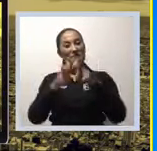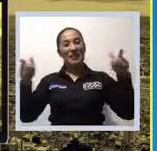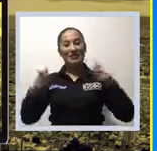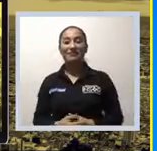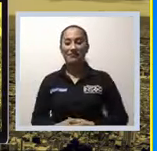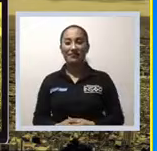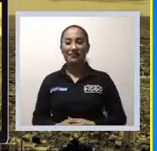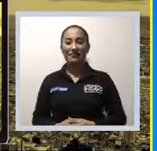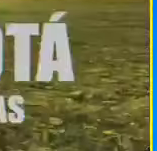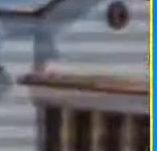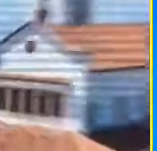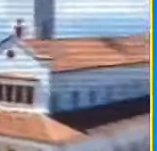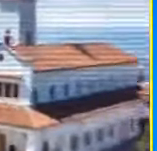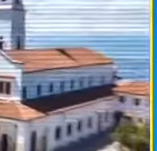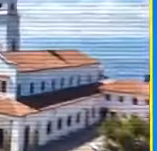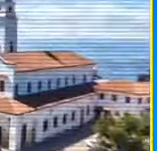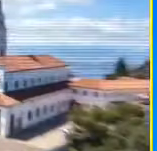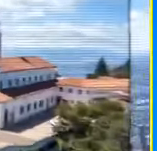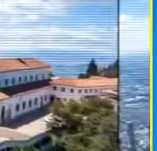de Turismo